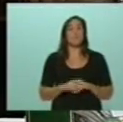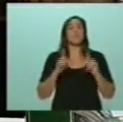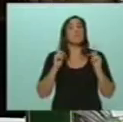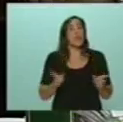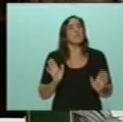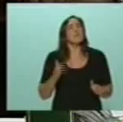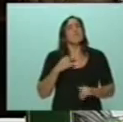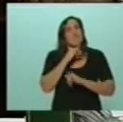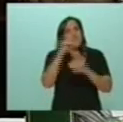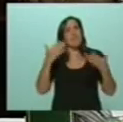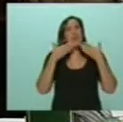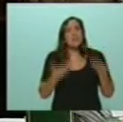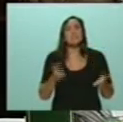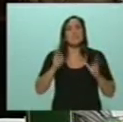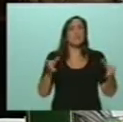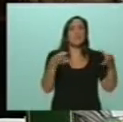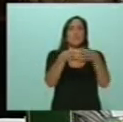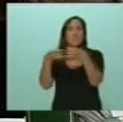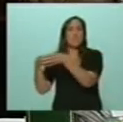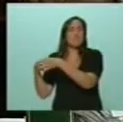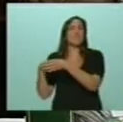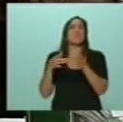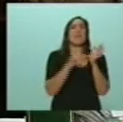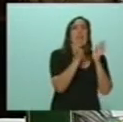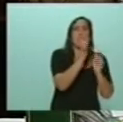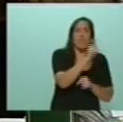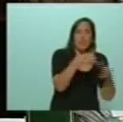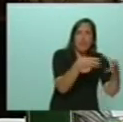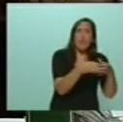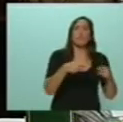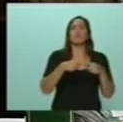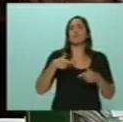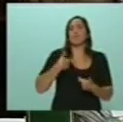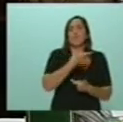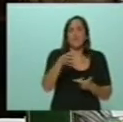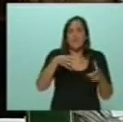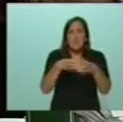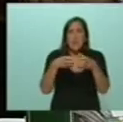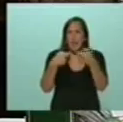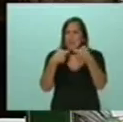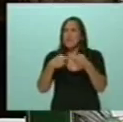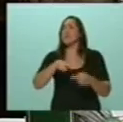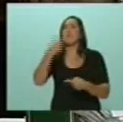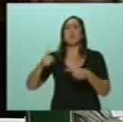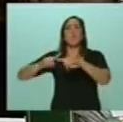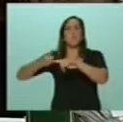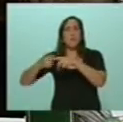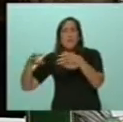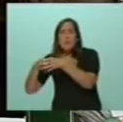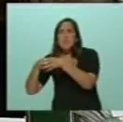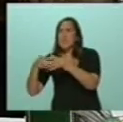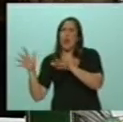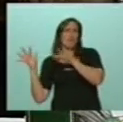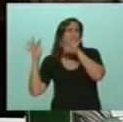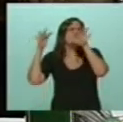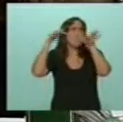quiero agradecer a todas las organizaciones no gubernamentales, religiosas, sociales, culturales y políticas que se desplegaron